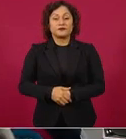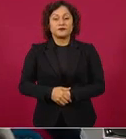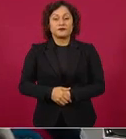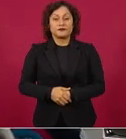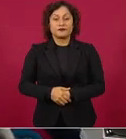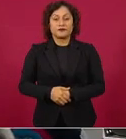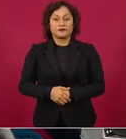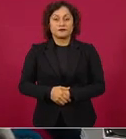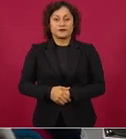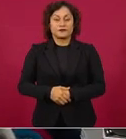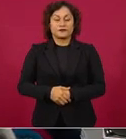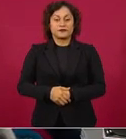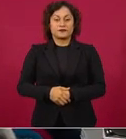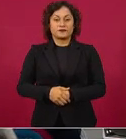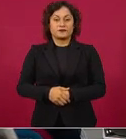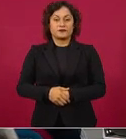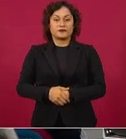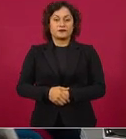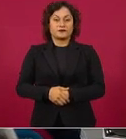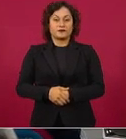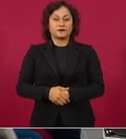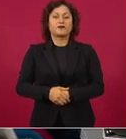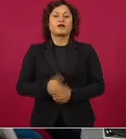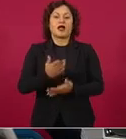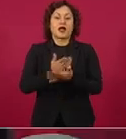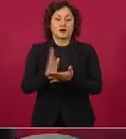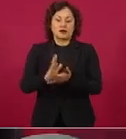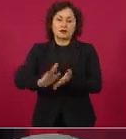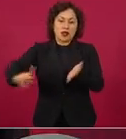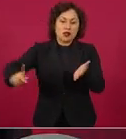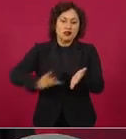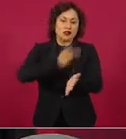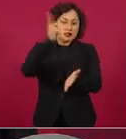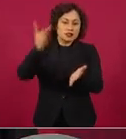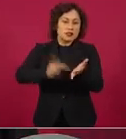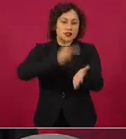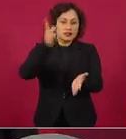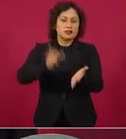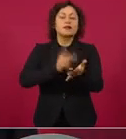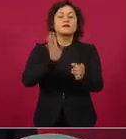y con la repetición, porque como controlaban todos los medios,